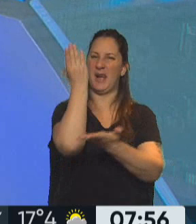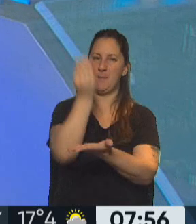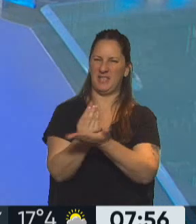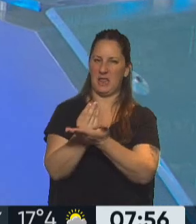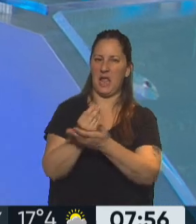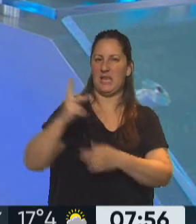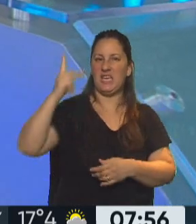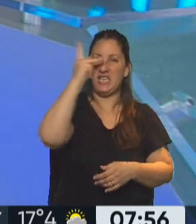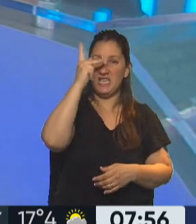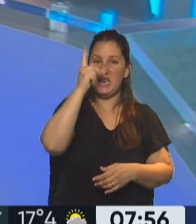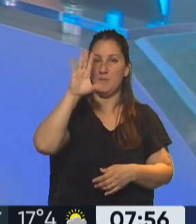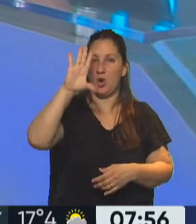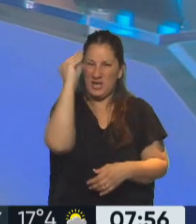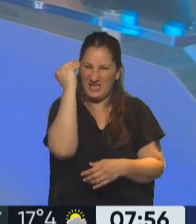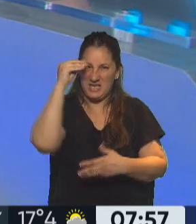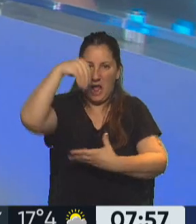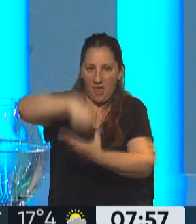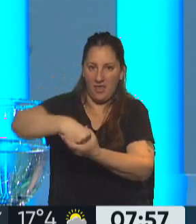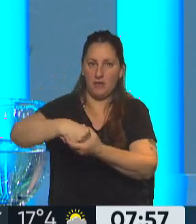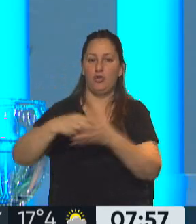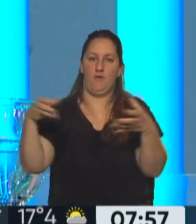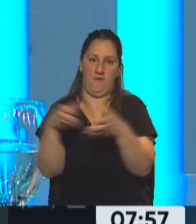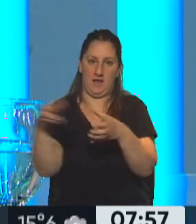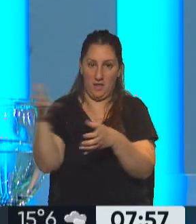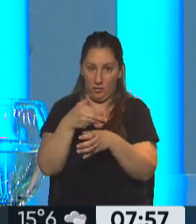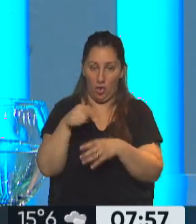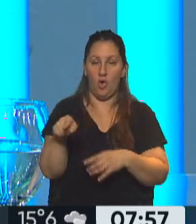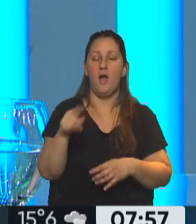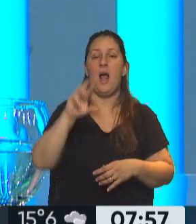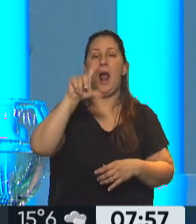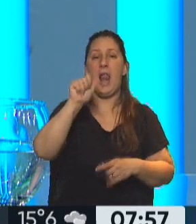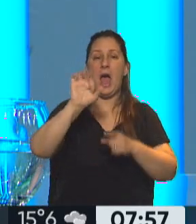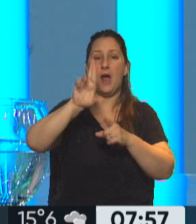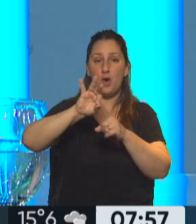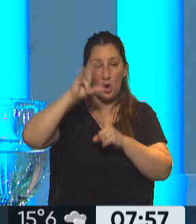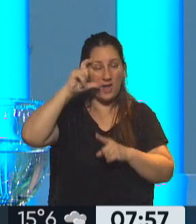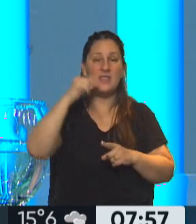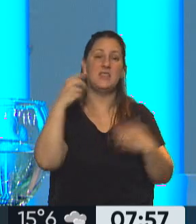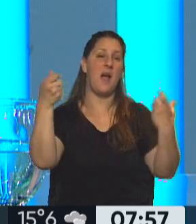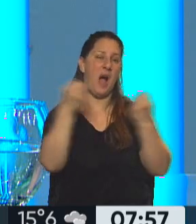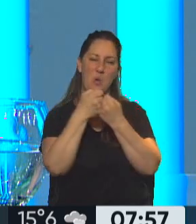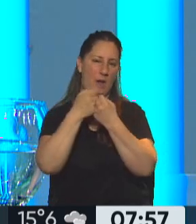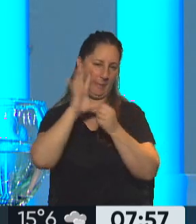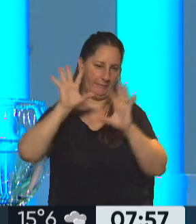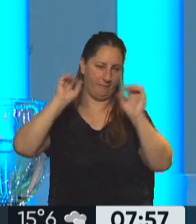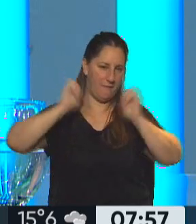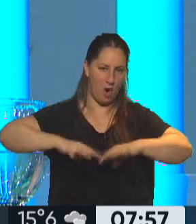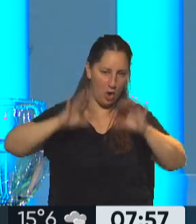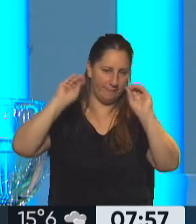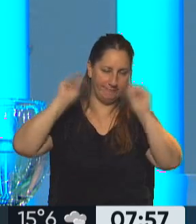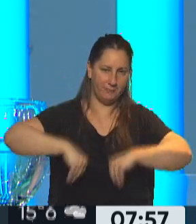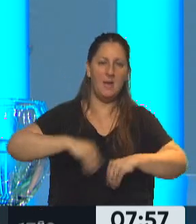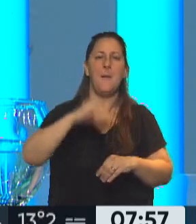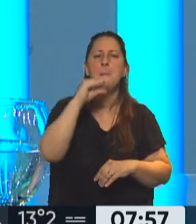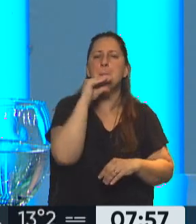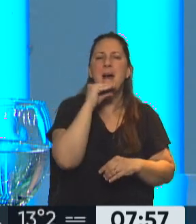del kirchnerismo del cristianismo duro dentro del frente de todos dijo bueno el acuerdo se cayó lo que está haciendo Sergio